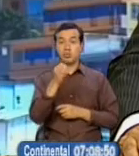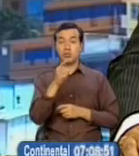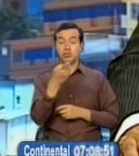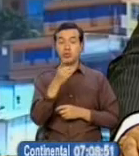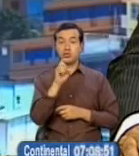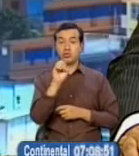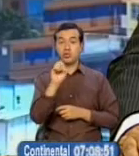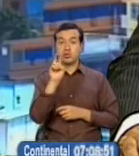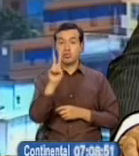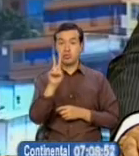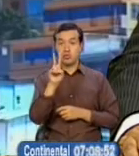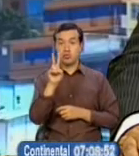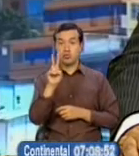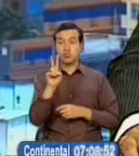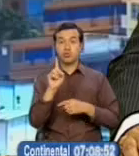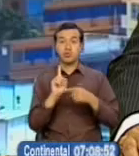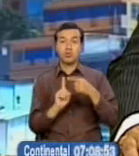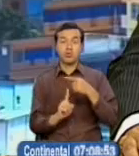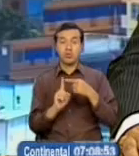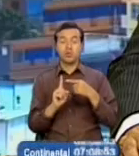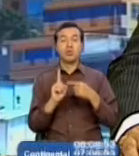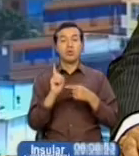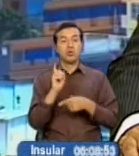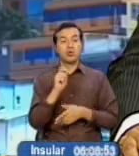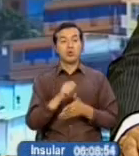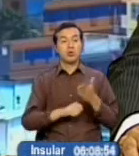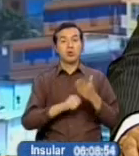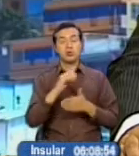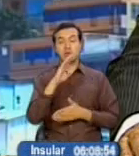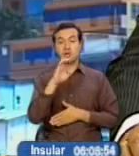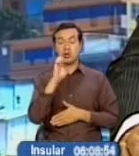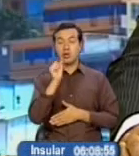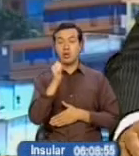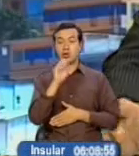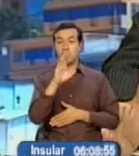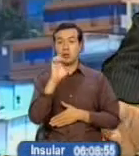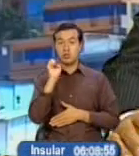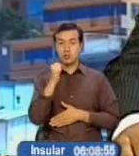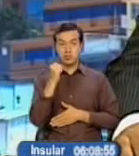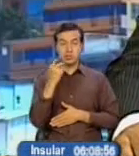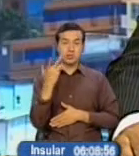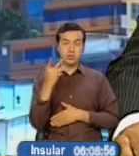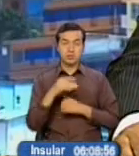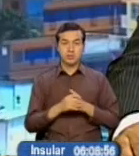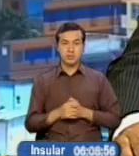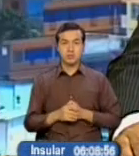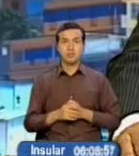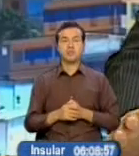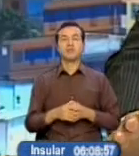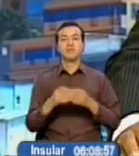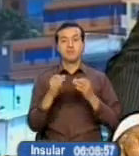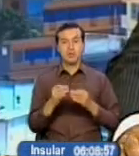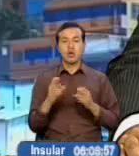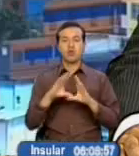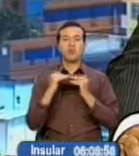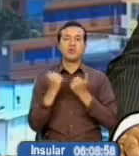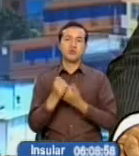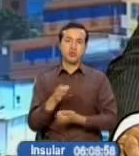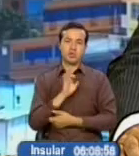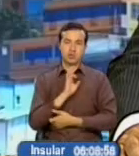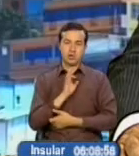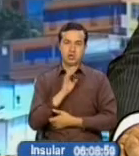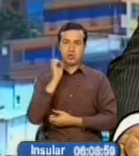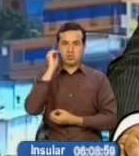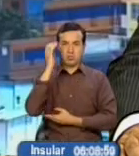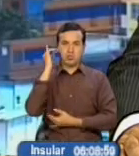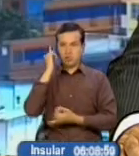0.02 sobre 1, esta es la calificación que da el SEACES, digamos, más exactamente, la comisión técnica en el